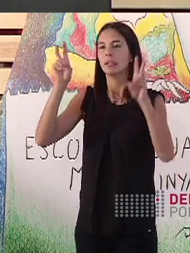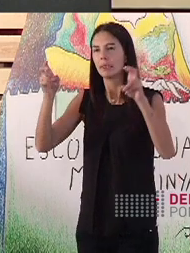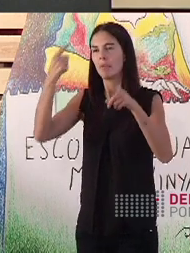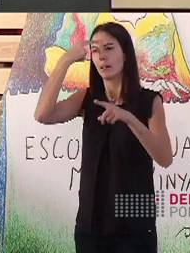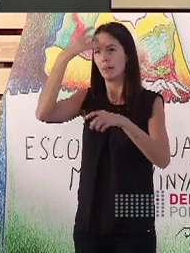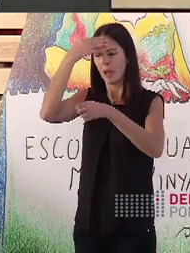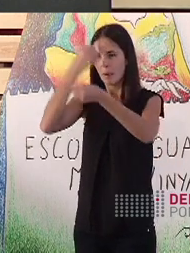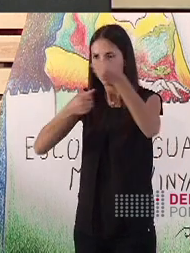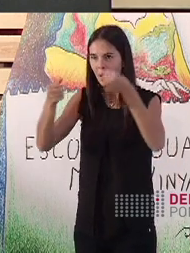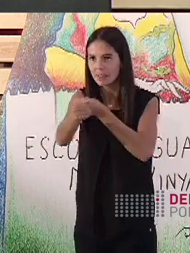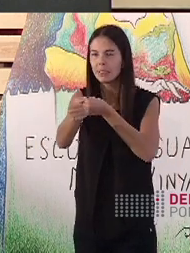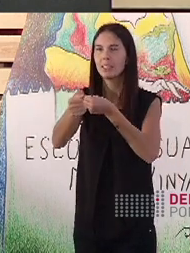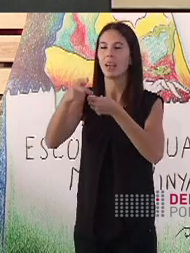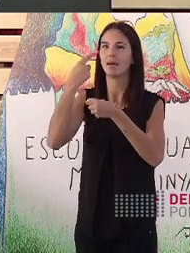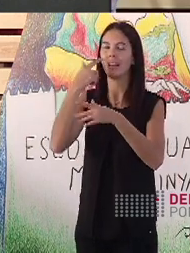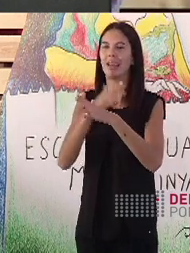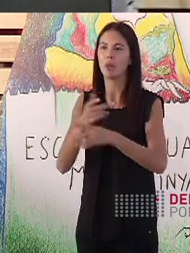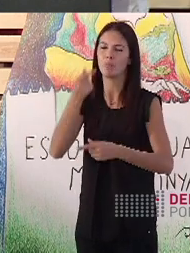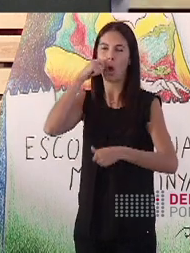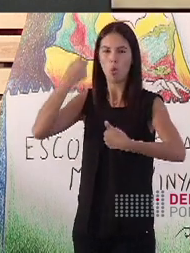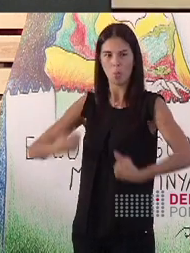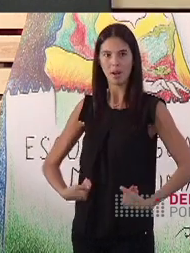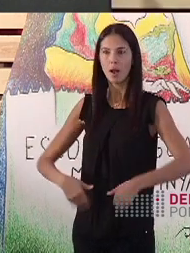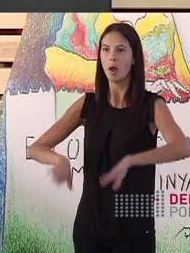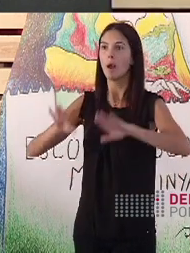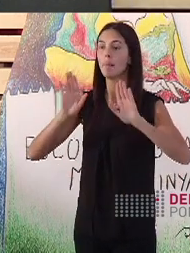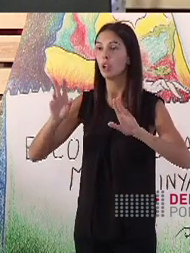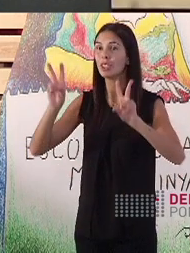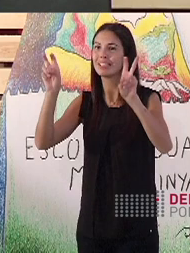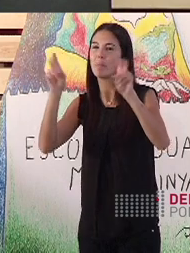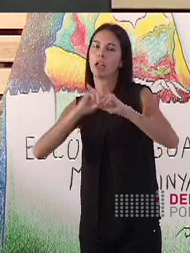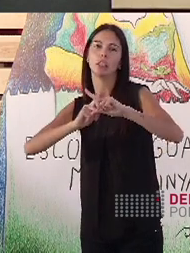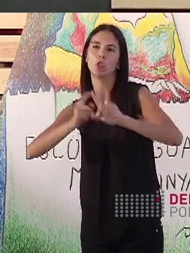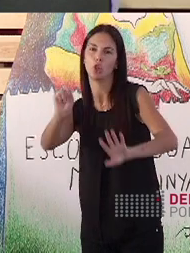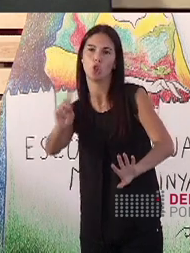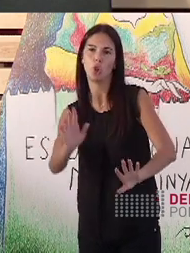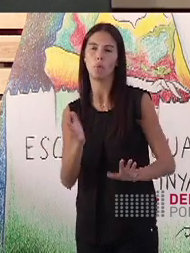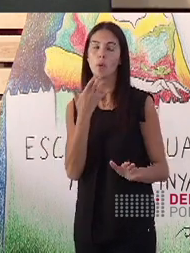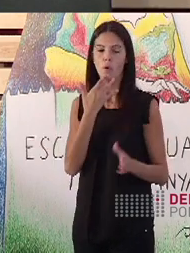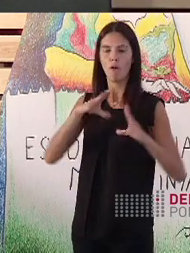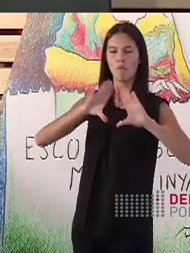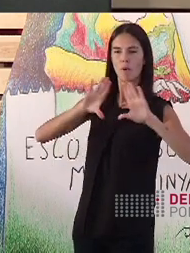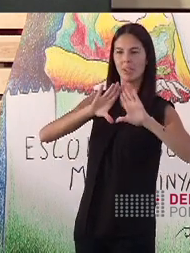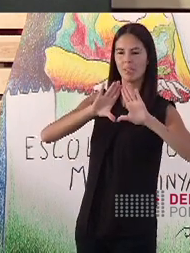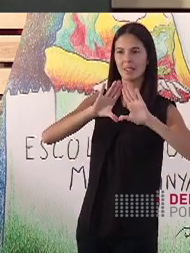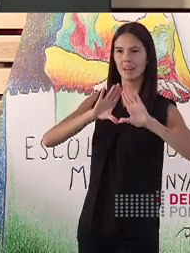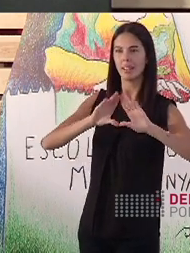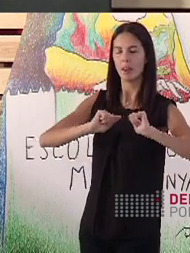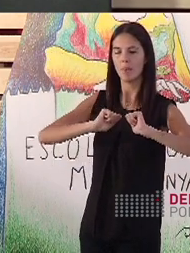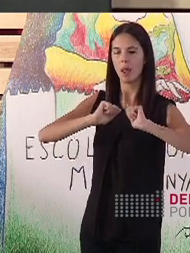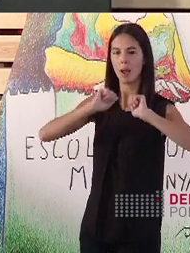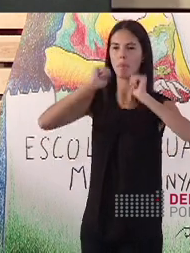de tener relaciones más humanas entre nosotros. Oye, pero resulta que el campo del sexo ese no. O sea, las feministas estamos entrando